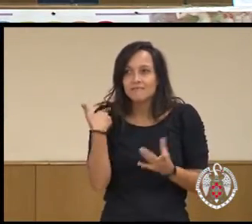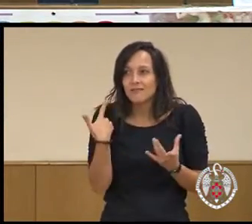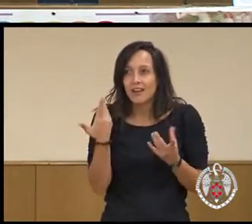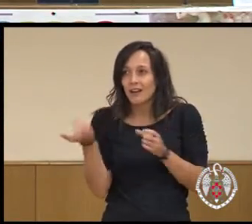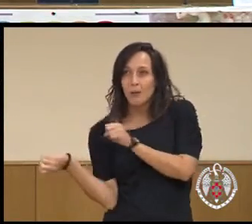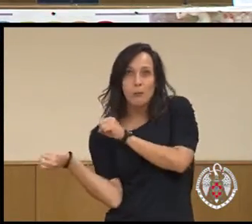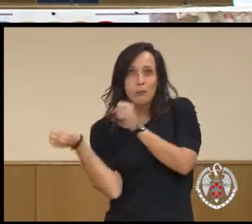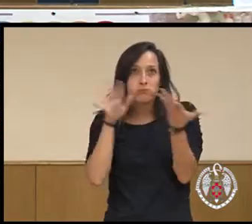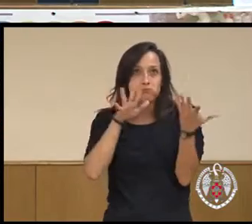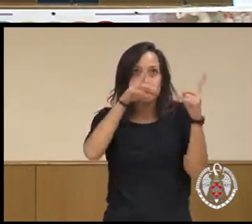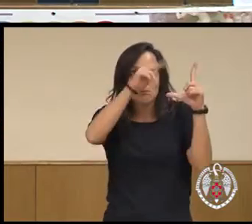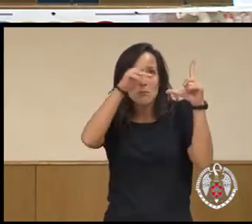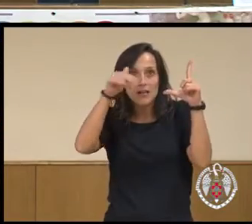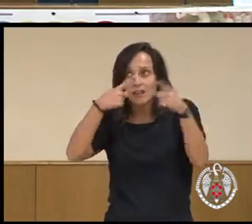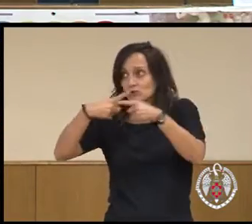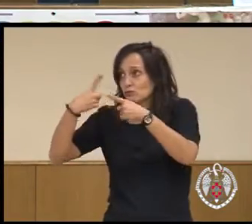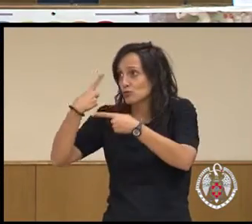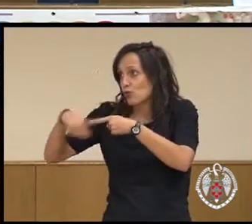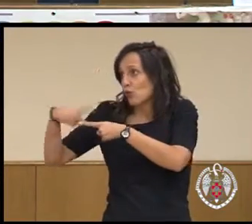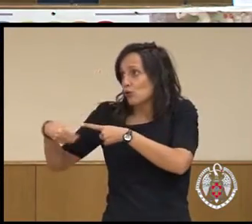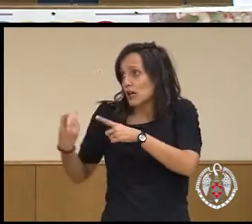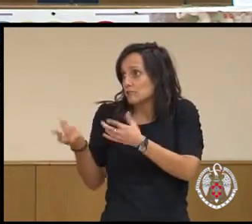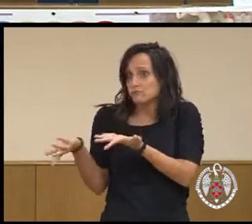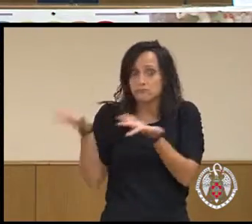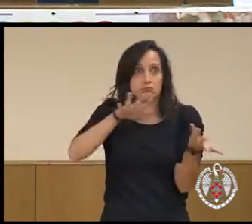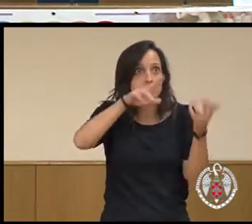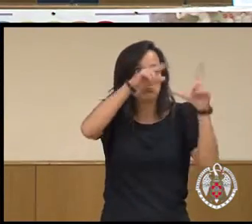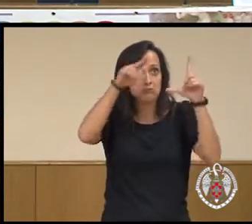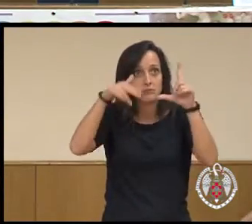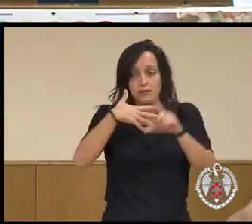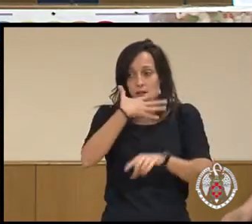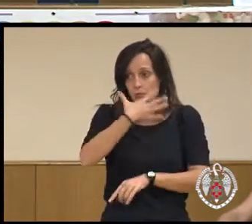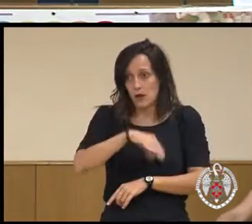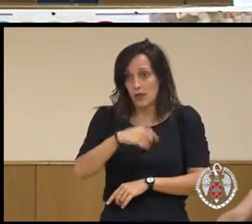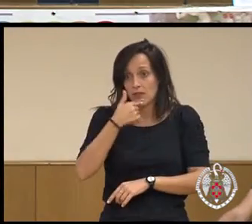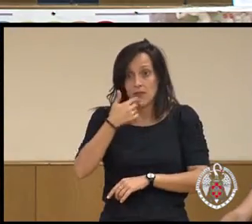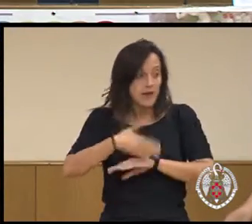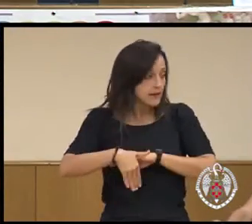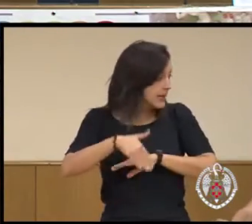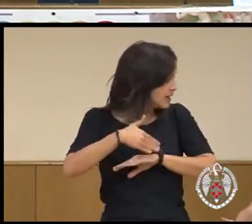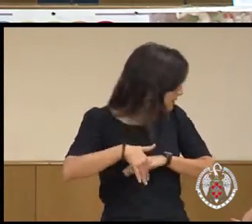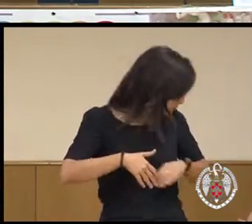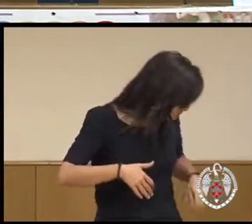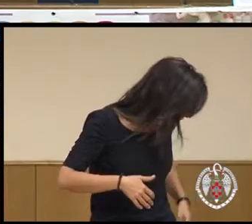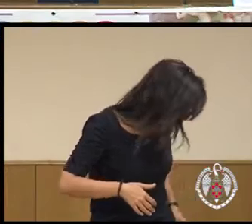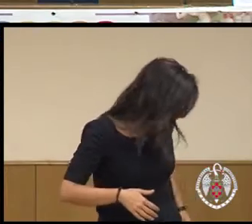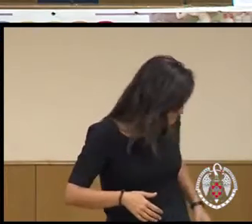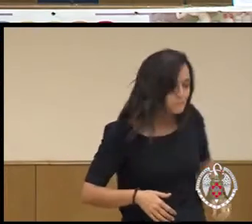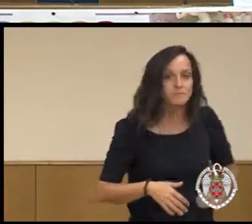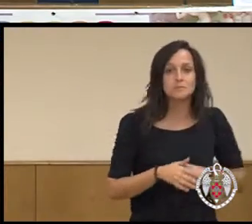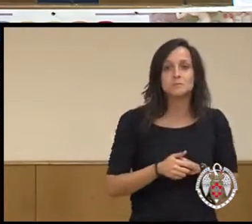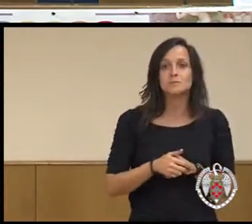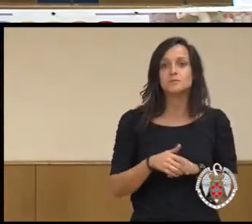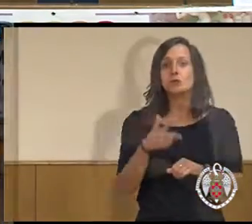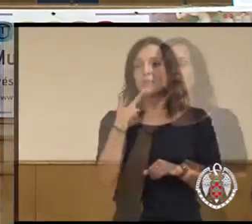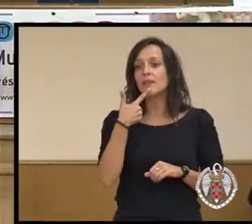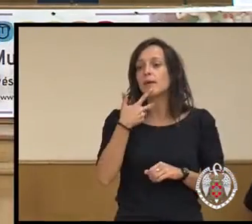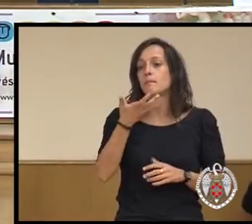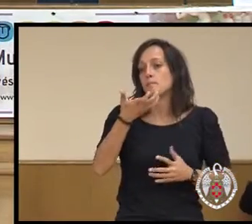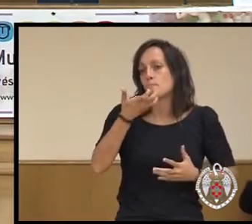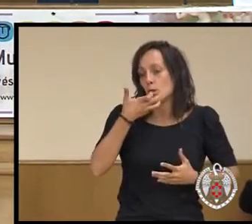podía pintar. Creo que tenemos que ser conscientes de nuestros límites para empezar a hablar de problemas reales y no podemos escuchar los cuadros. Podemos sí escuchar la